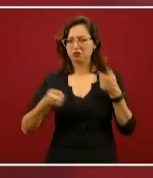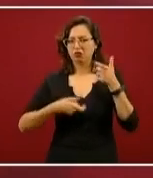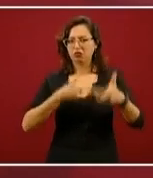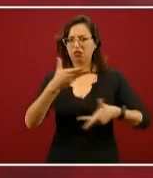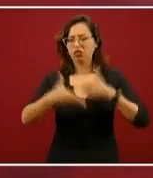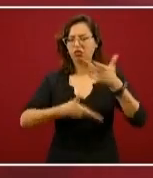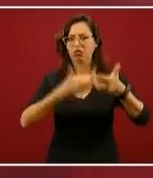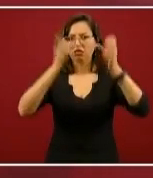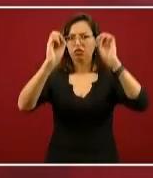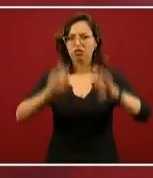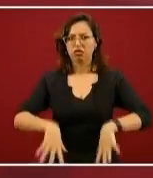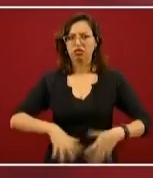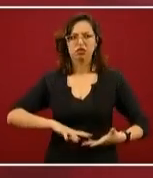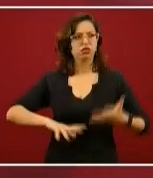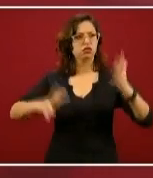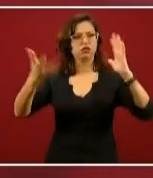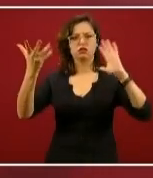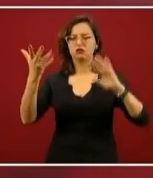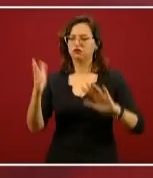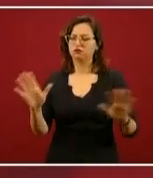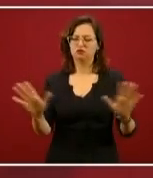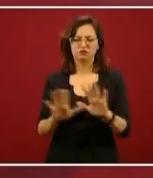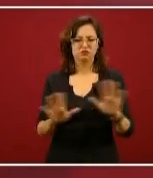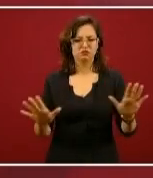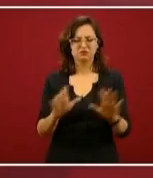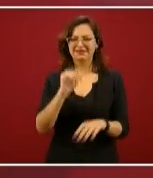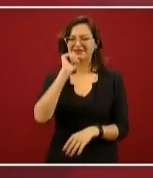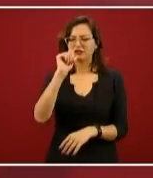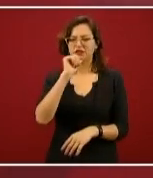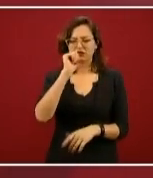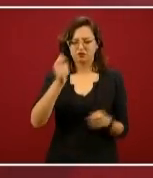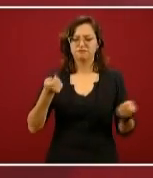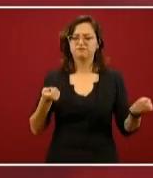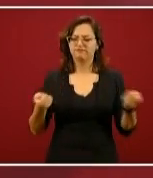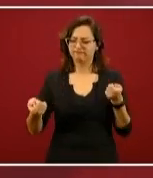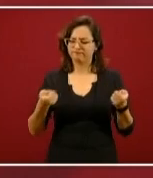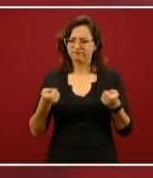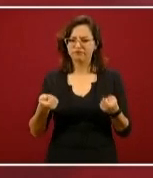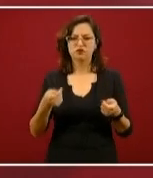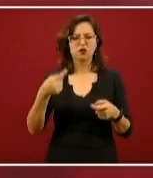ni este ni ningún problema que enfrentemos.